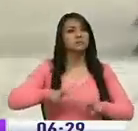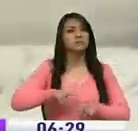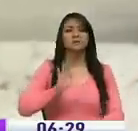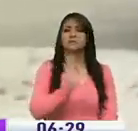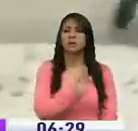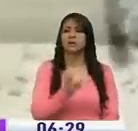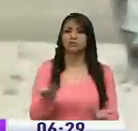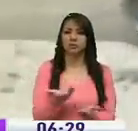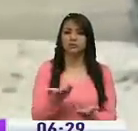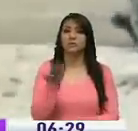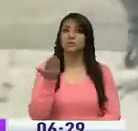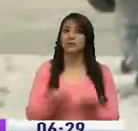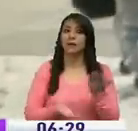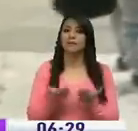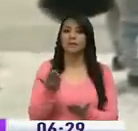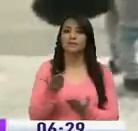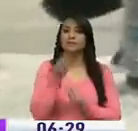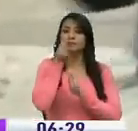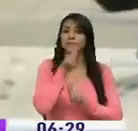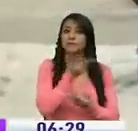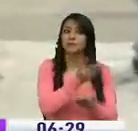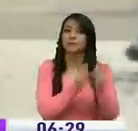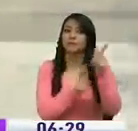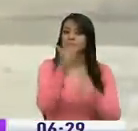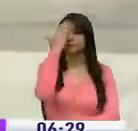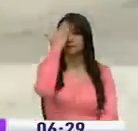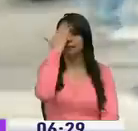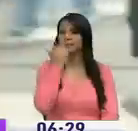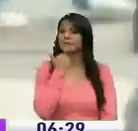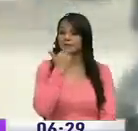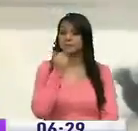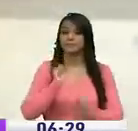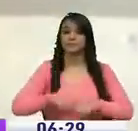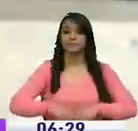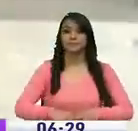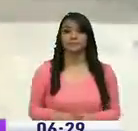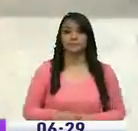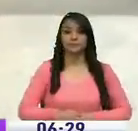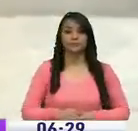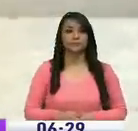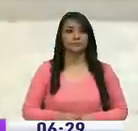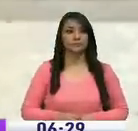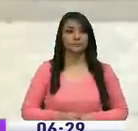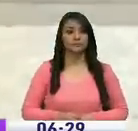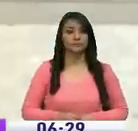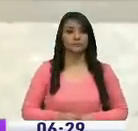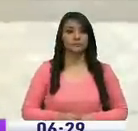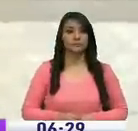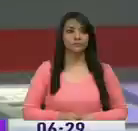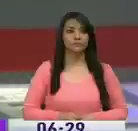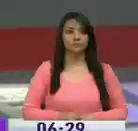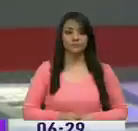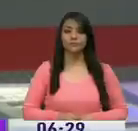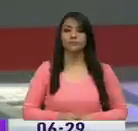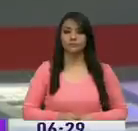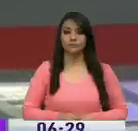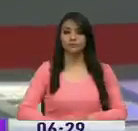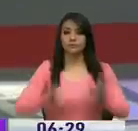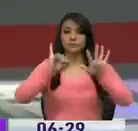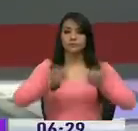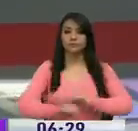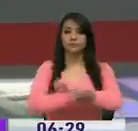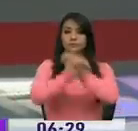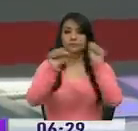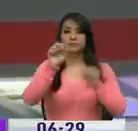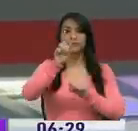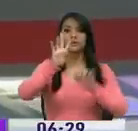presumen se pudo filtrar información desde los ríos informó odet Camacho 6:29 de